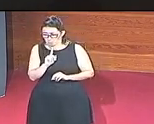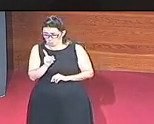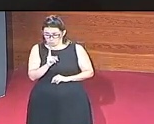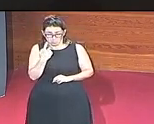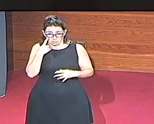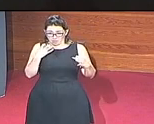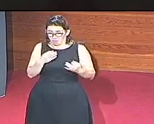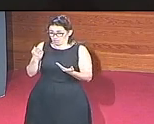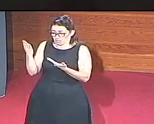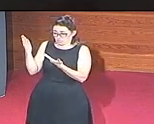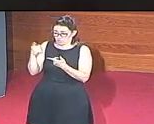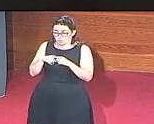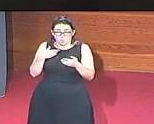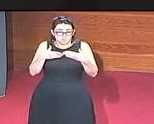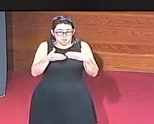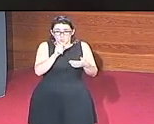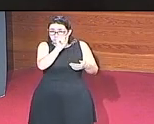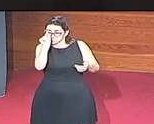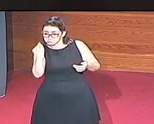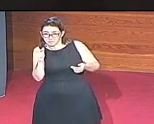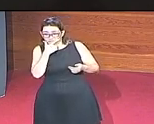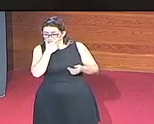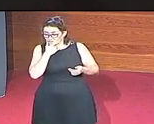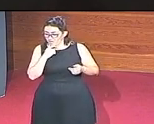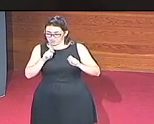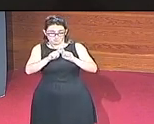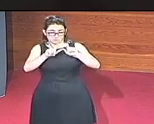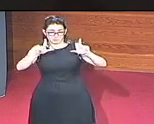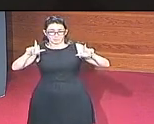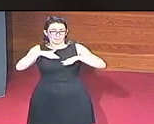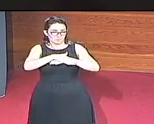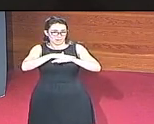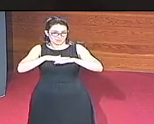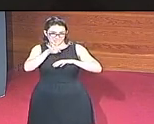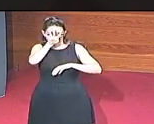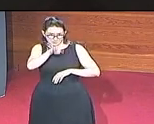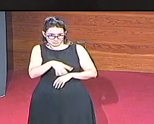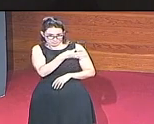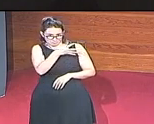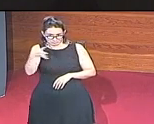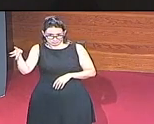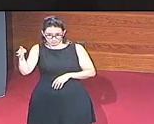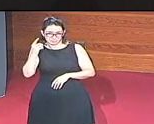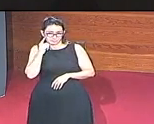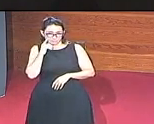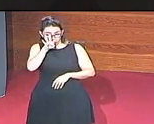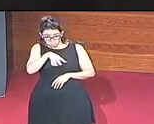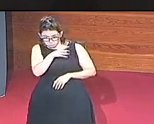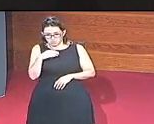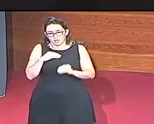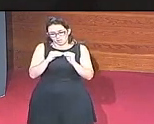es es muy manual entonces sobre una rejilla base una plantilla de axón o métrico vamos